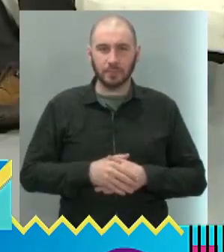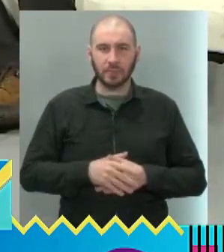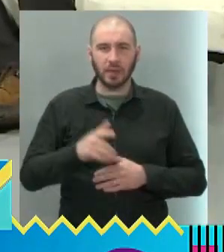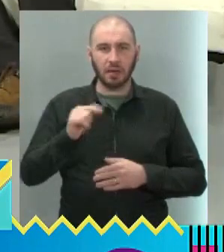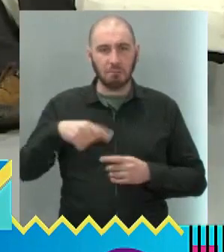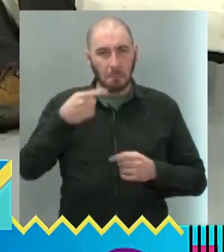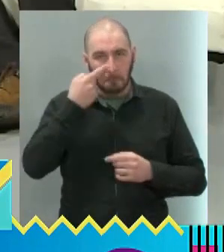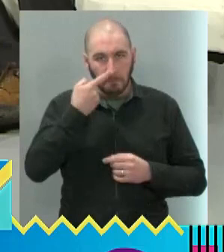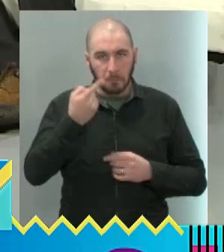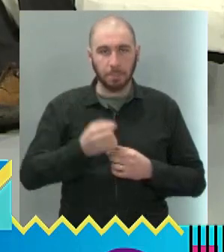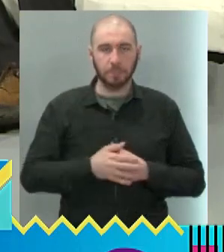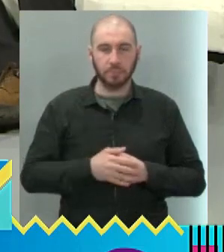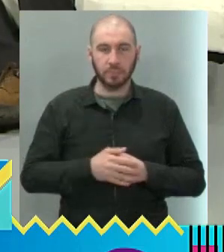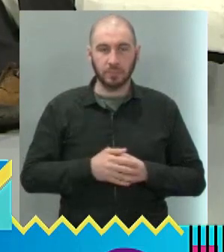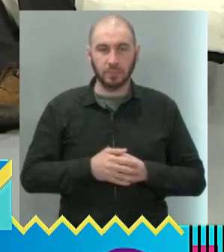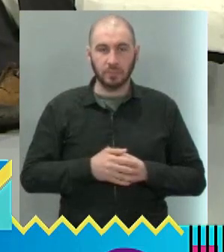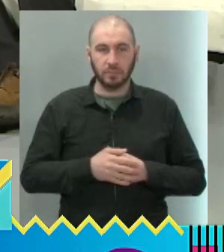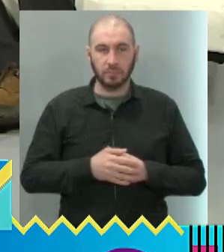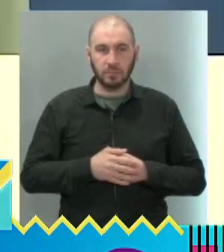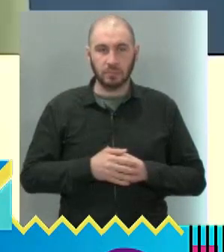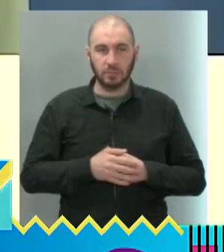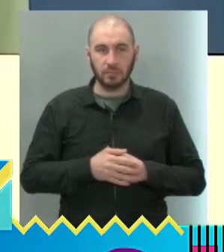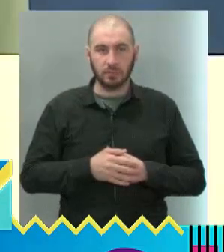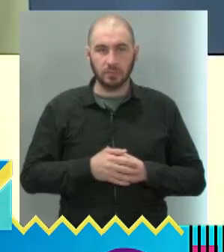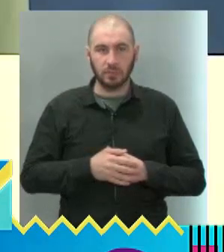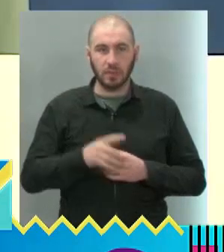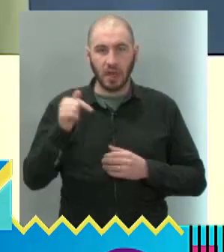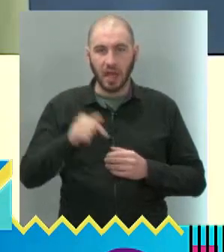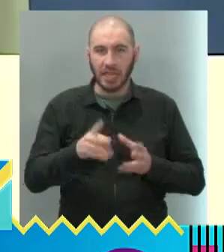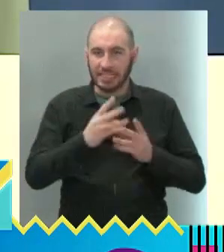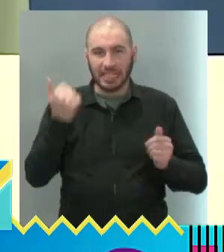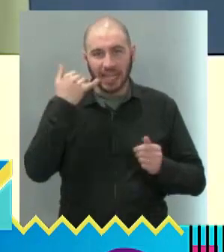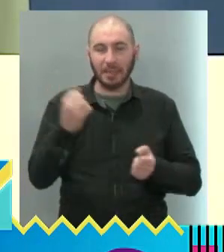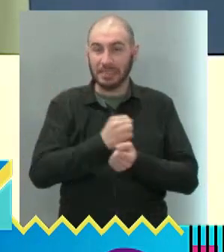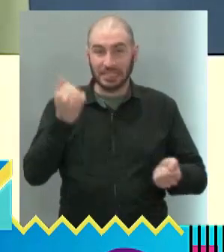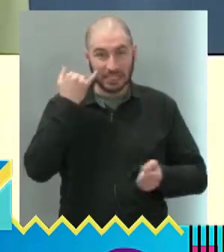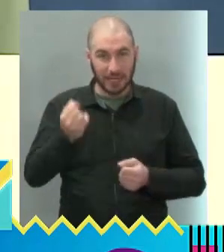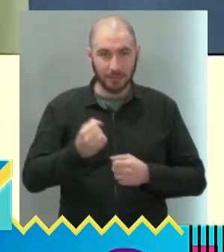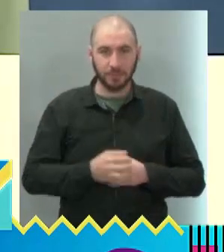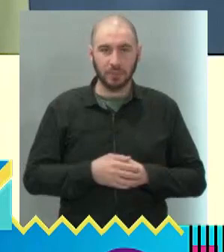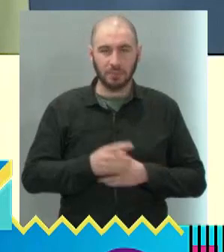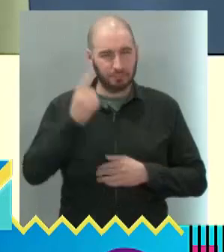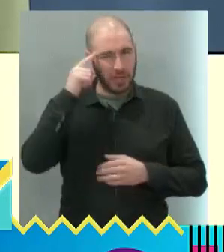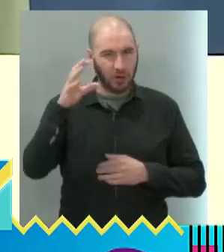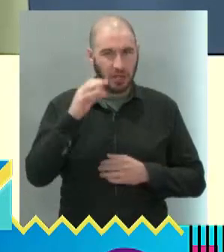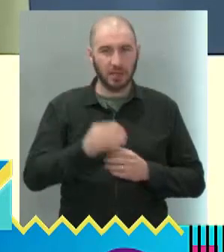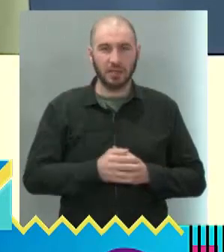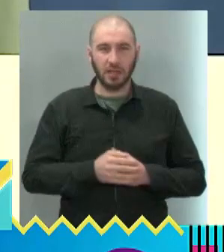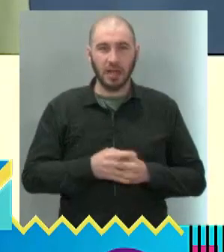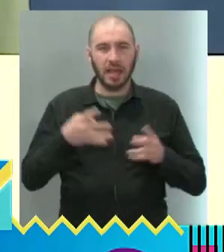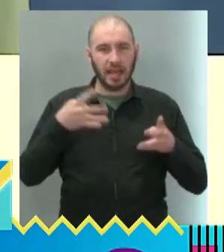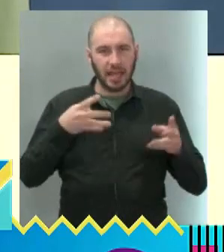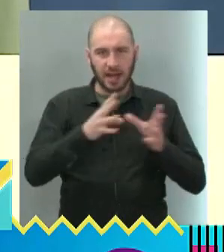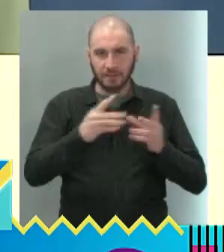algo interesante, porque recién cuando se consuma la independencia, ¿no es cierto? Pensemos, cuando se termina la